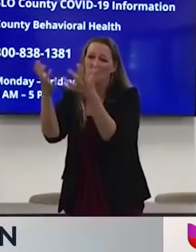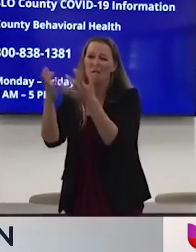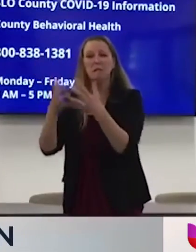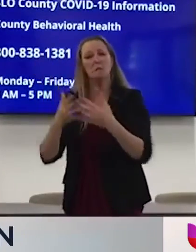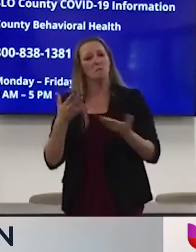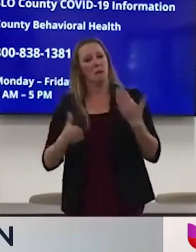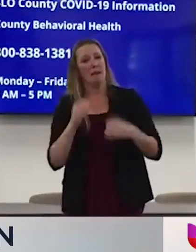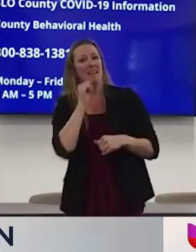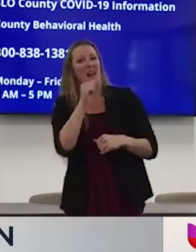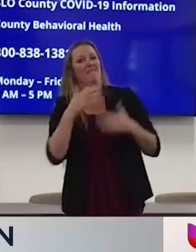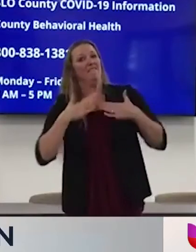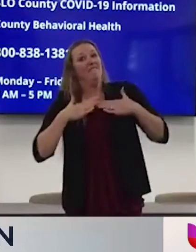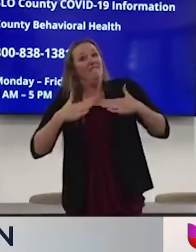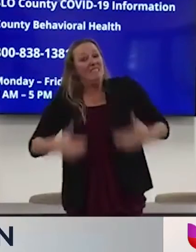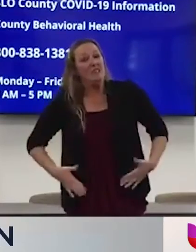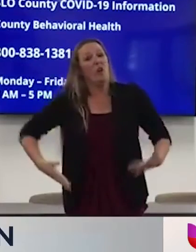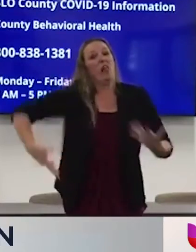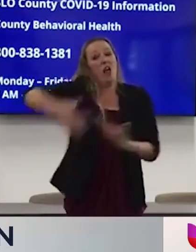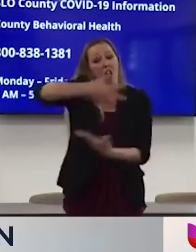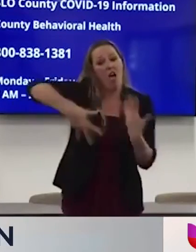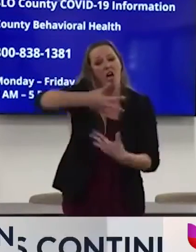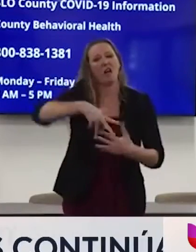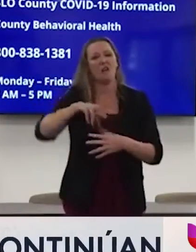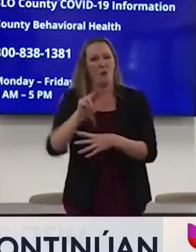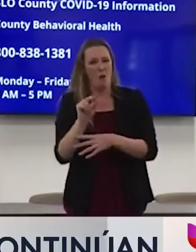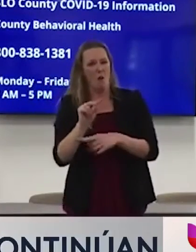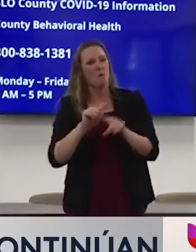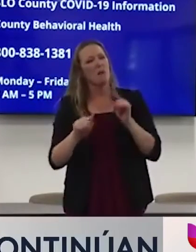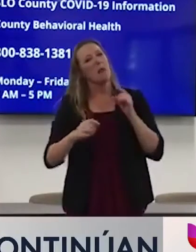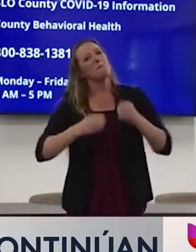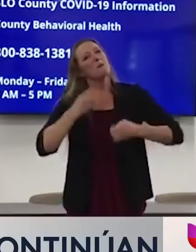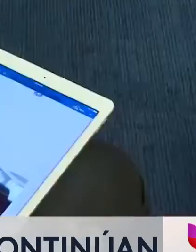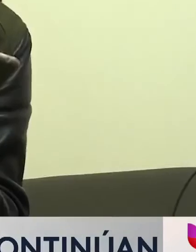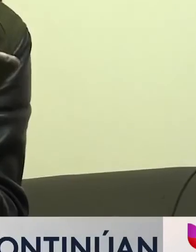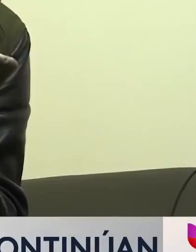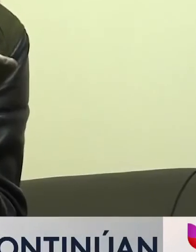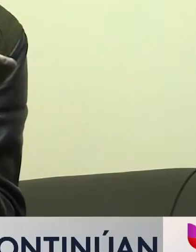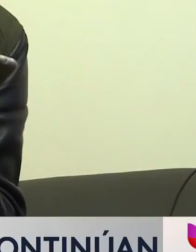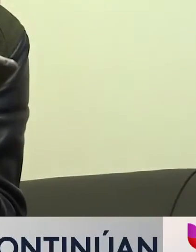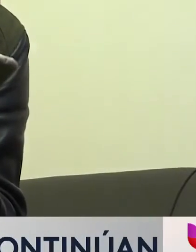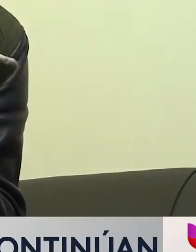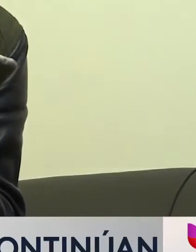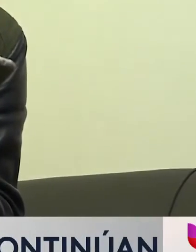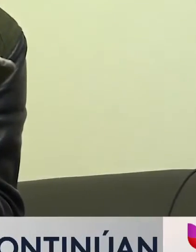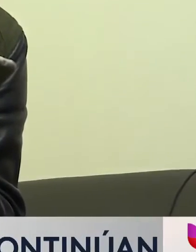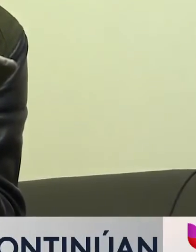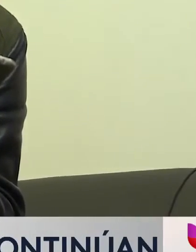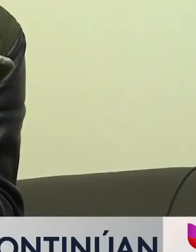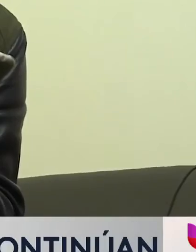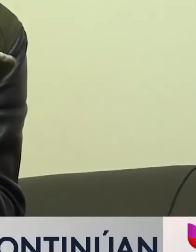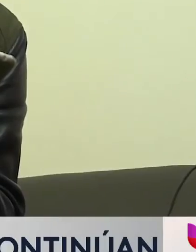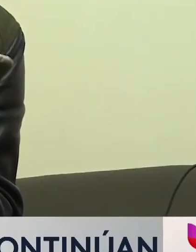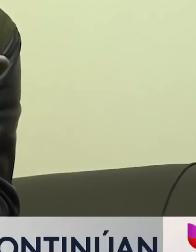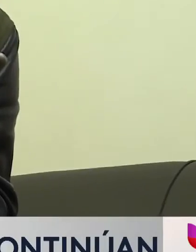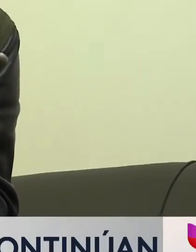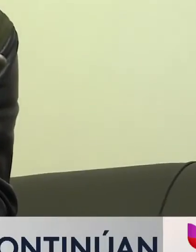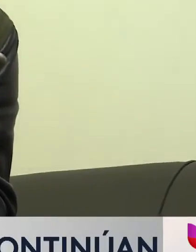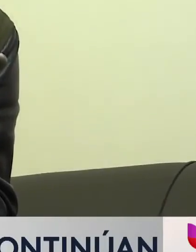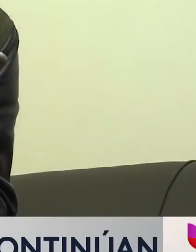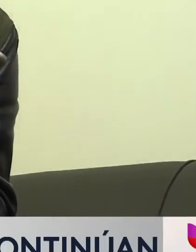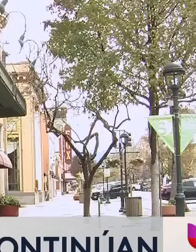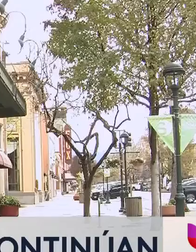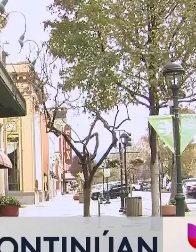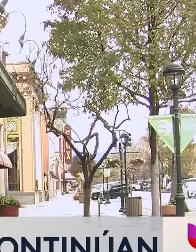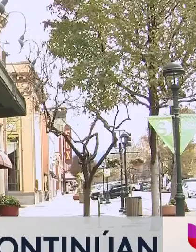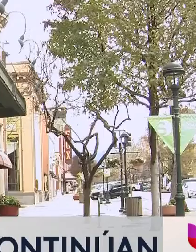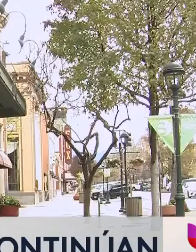contacts de directora de salud de san luis obispo recomienda mantener contacto con amigos y seres queridos utilizando las redes sociales hasta el momento los condados